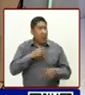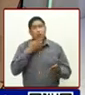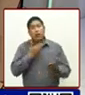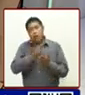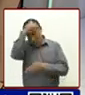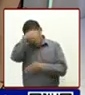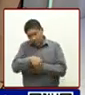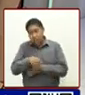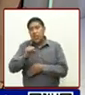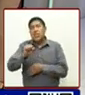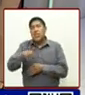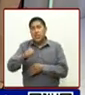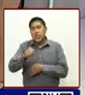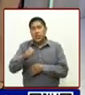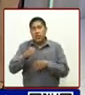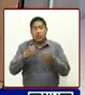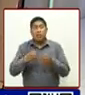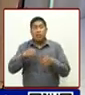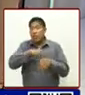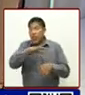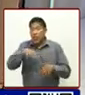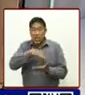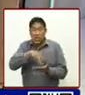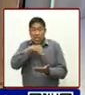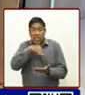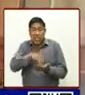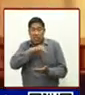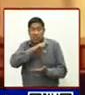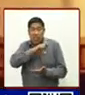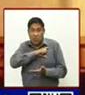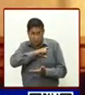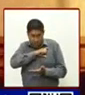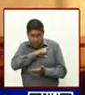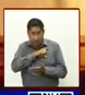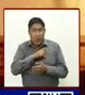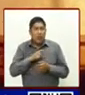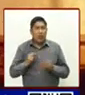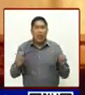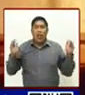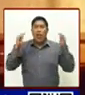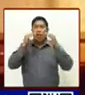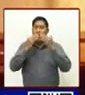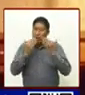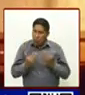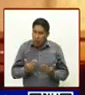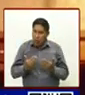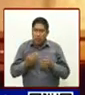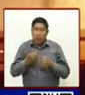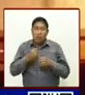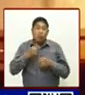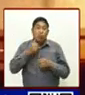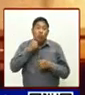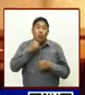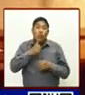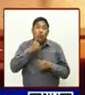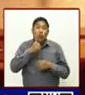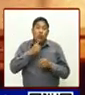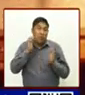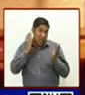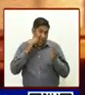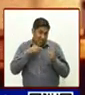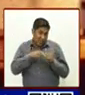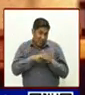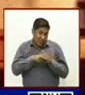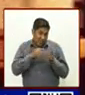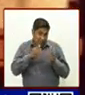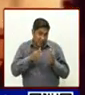Buenas noches, sí, nos encontramos en la Fuerza Especial de Lucha contra el Crimen en la División Homicidios, donde al momento se encuentra declarando la principal